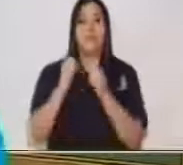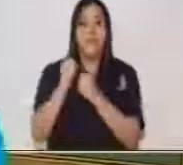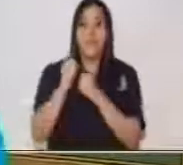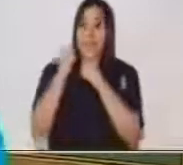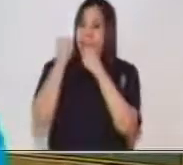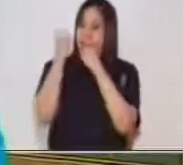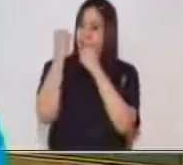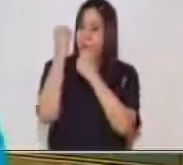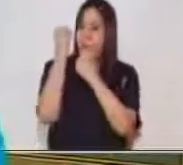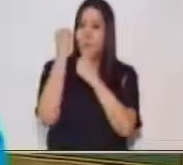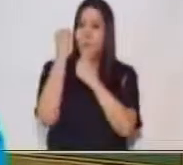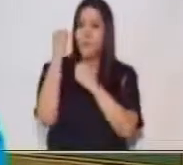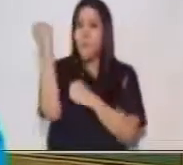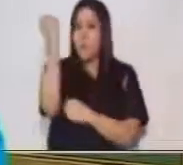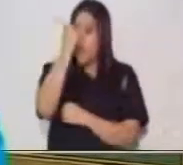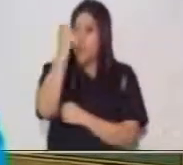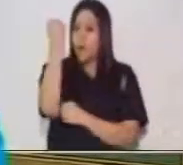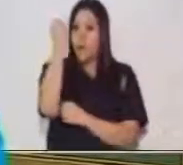ganó